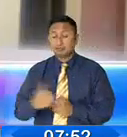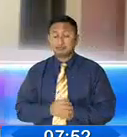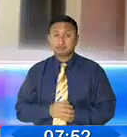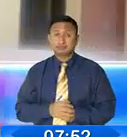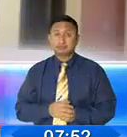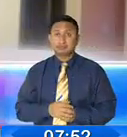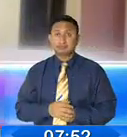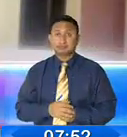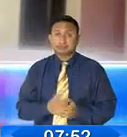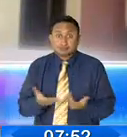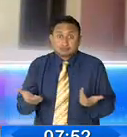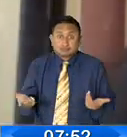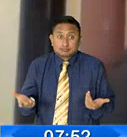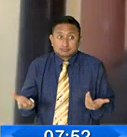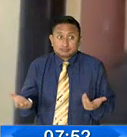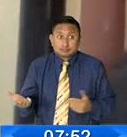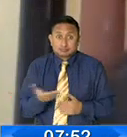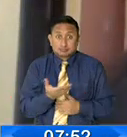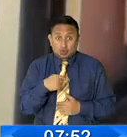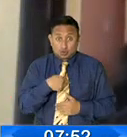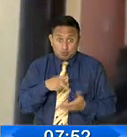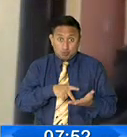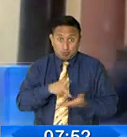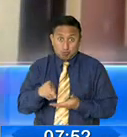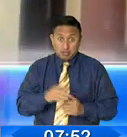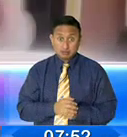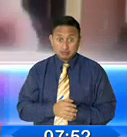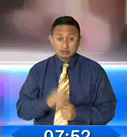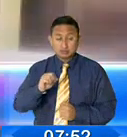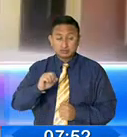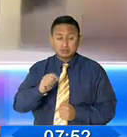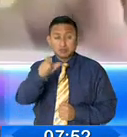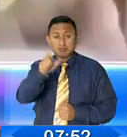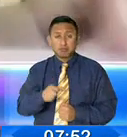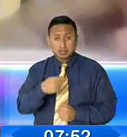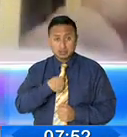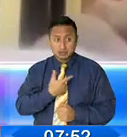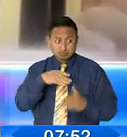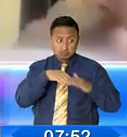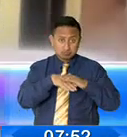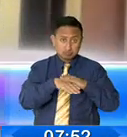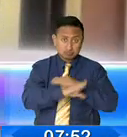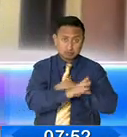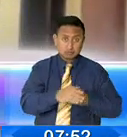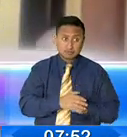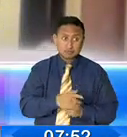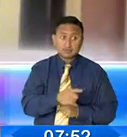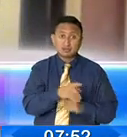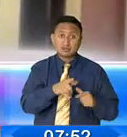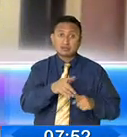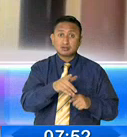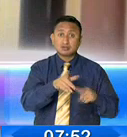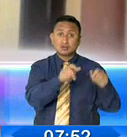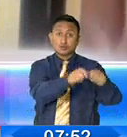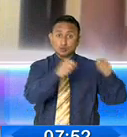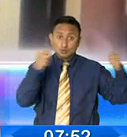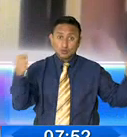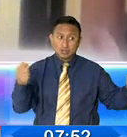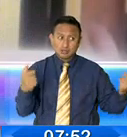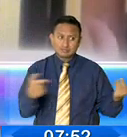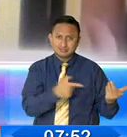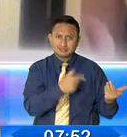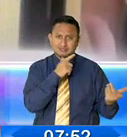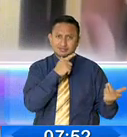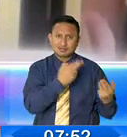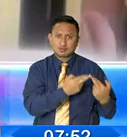sin embargo, por pago, civiles ingresaron a estos contenedores. ¿De quién es la